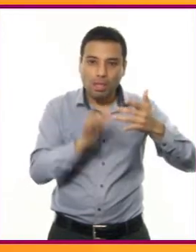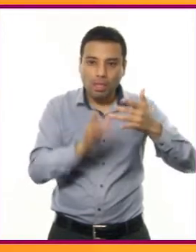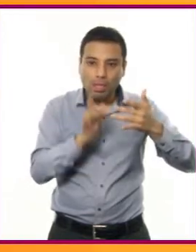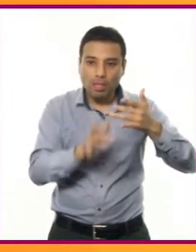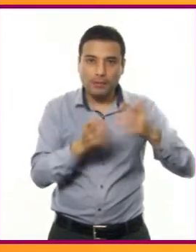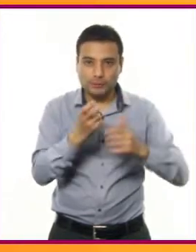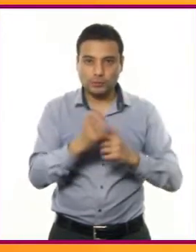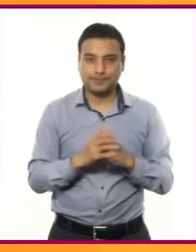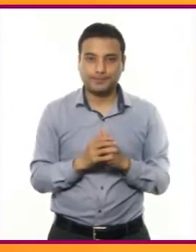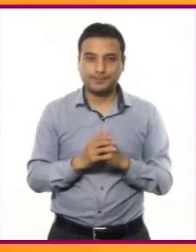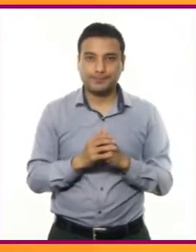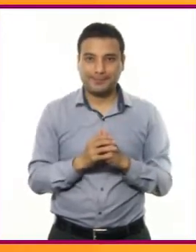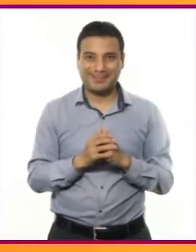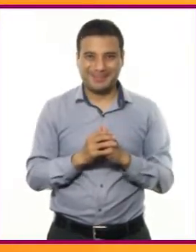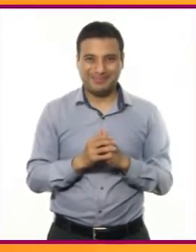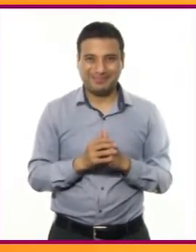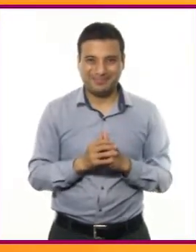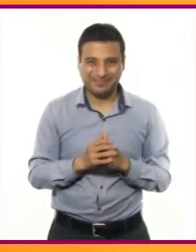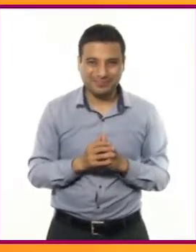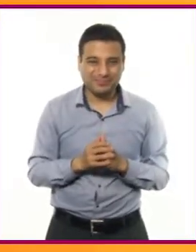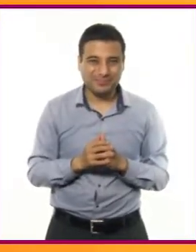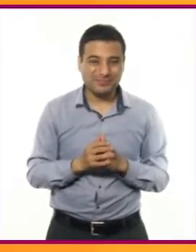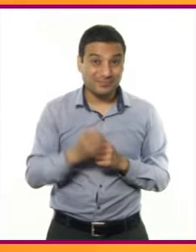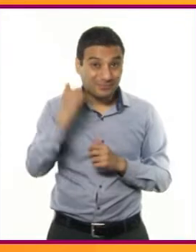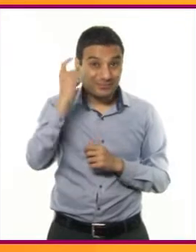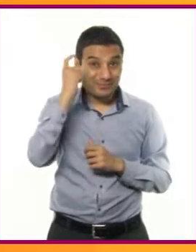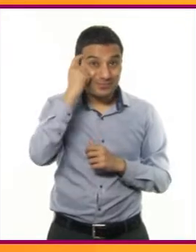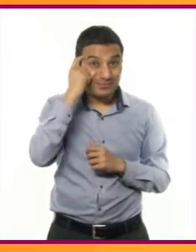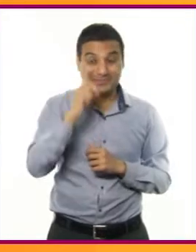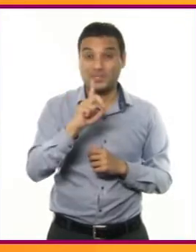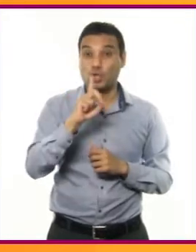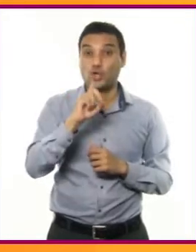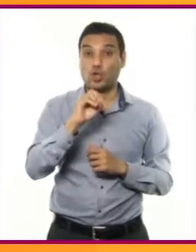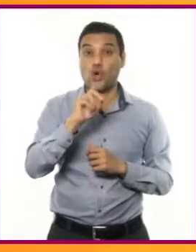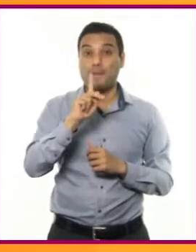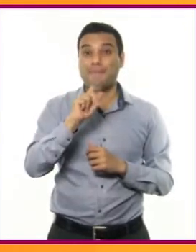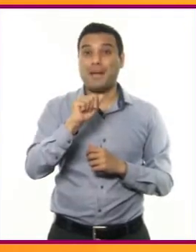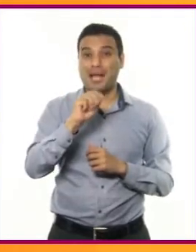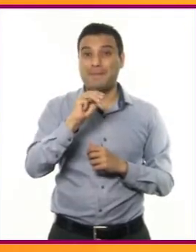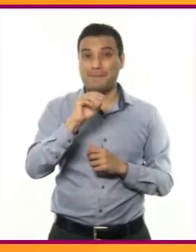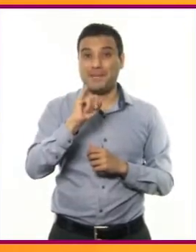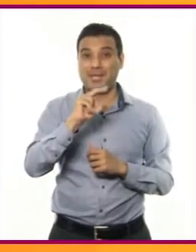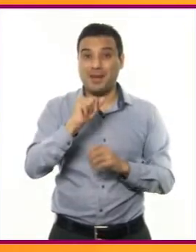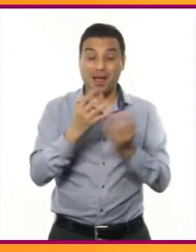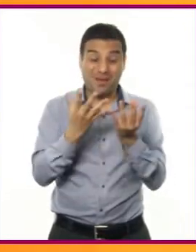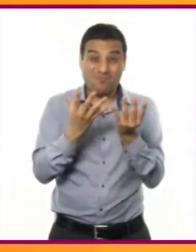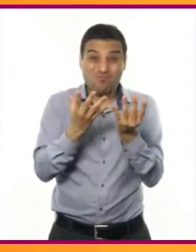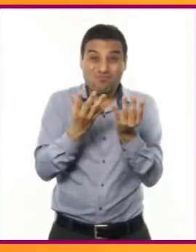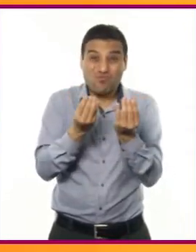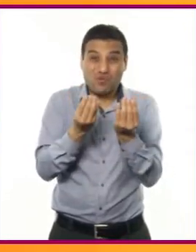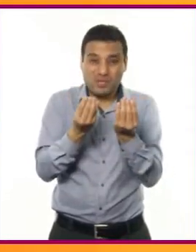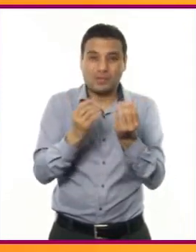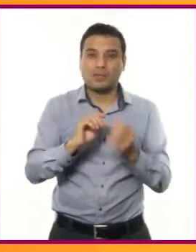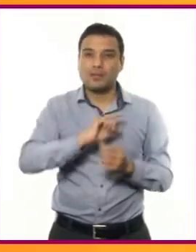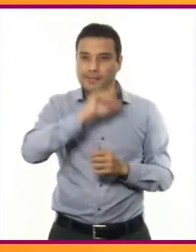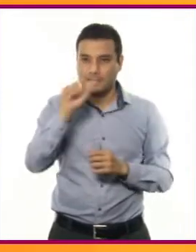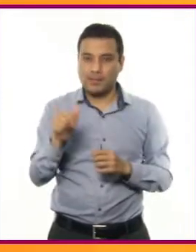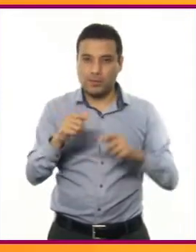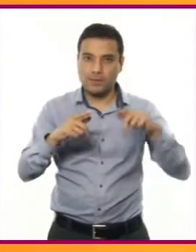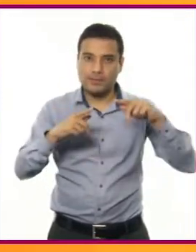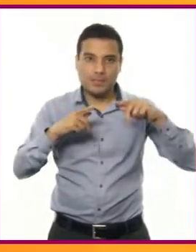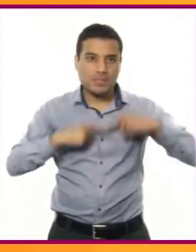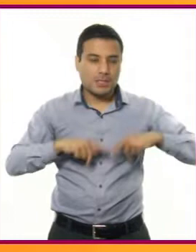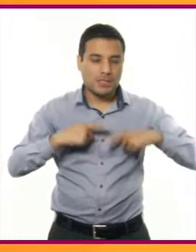de dopamina en el circuito de recompensa del cerebro refuerza poderosamente el comportamiento del consumo de